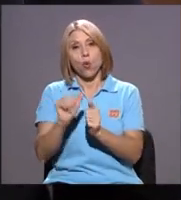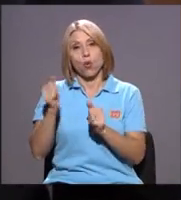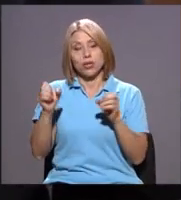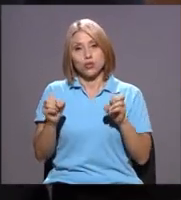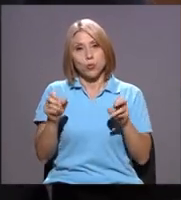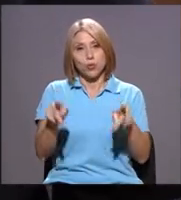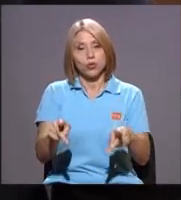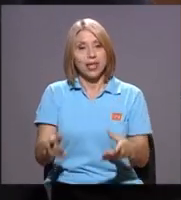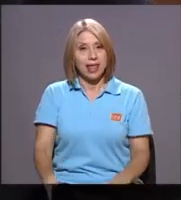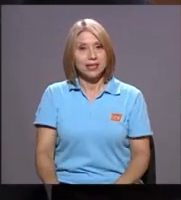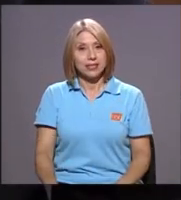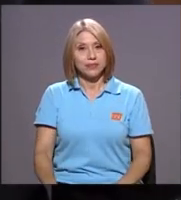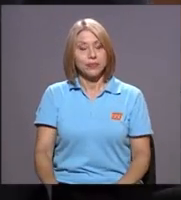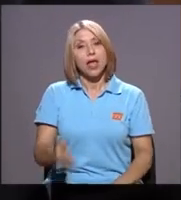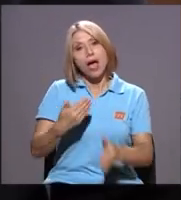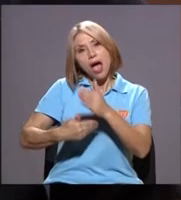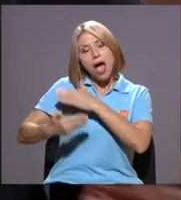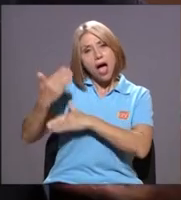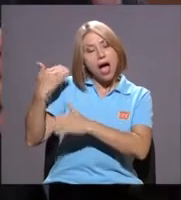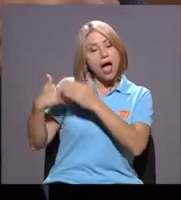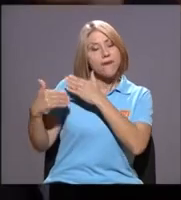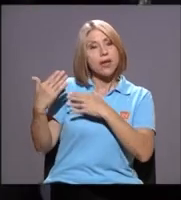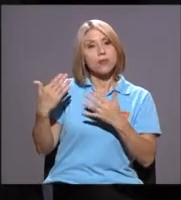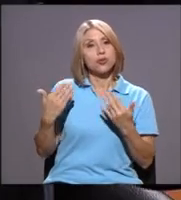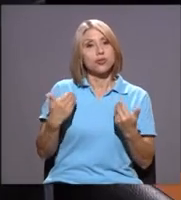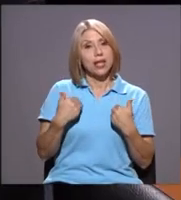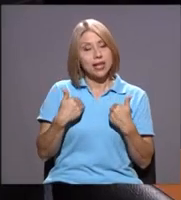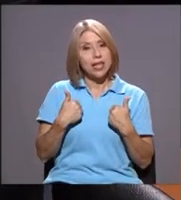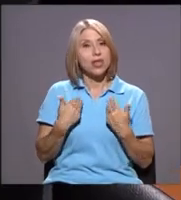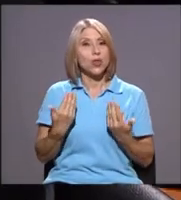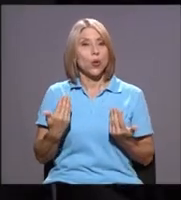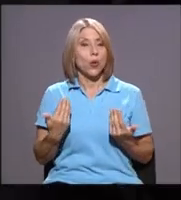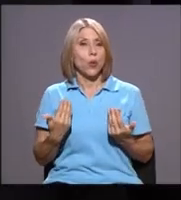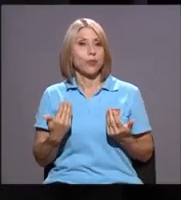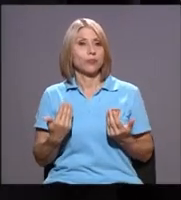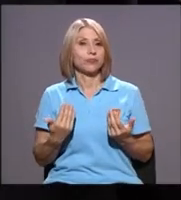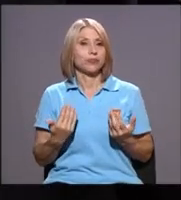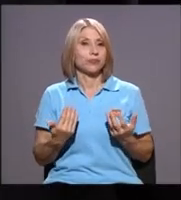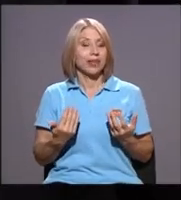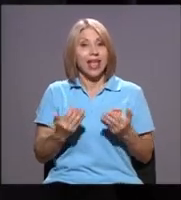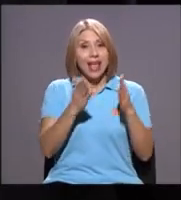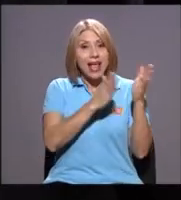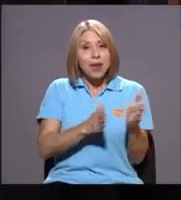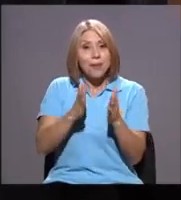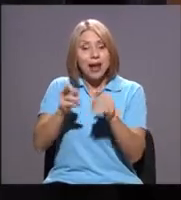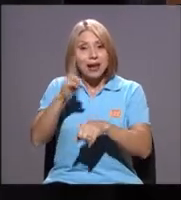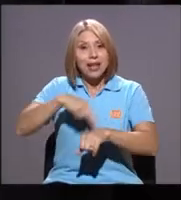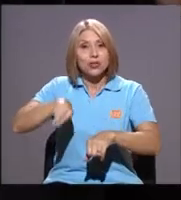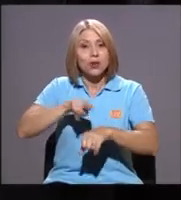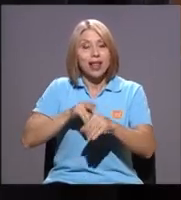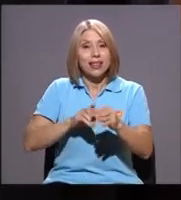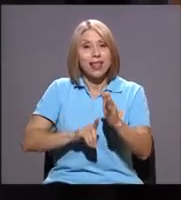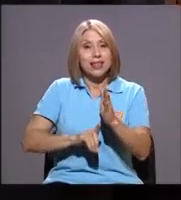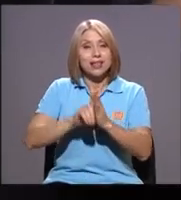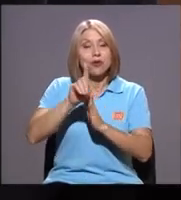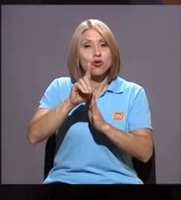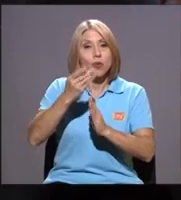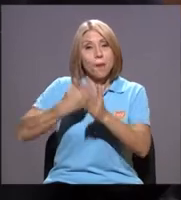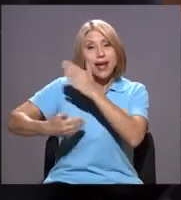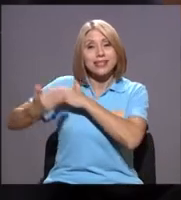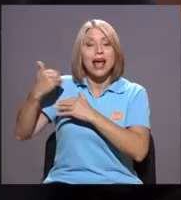oportunidades. Habíamos tenido la aspiración en el Plan Nacional de Desarrollo pasado de crecer a